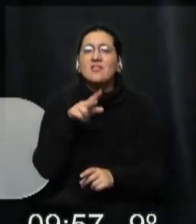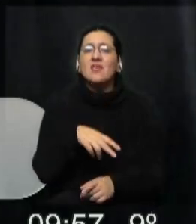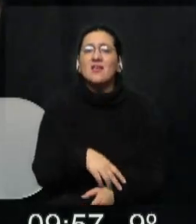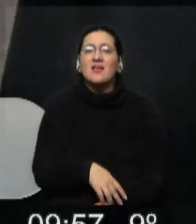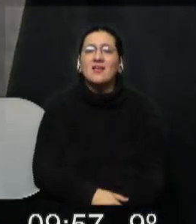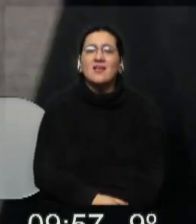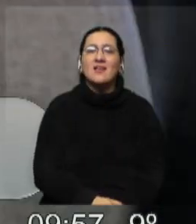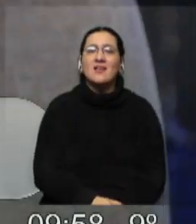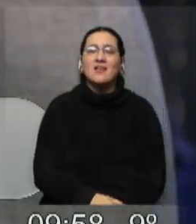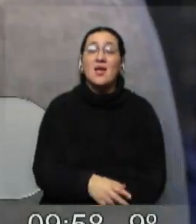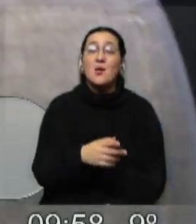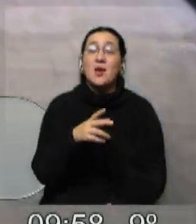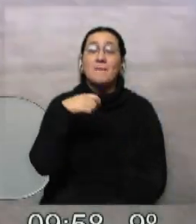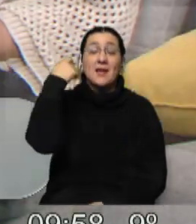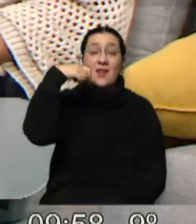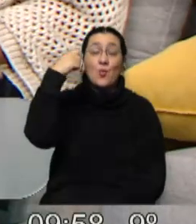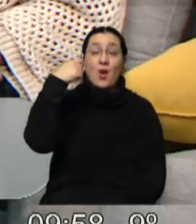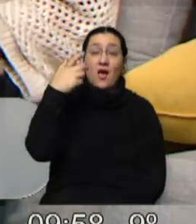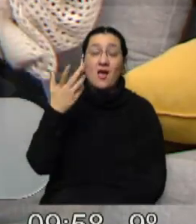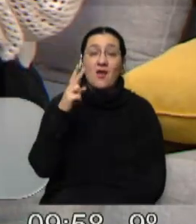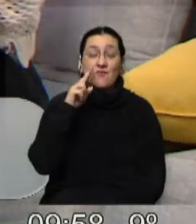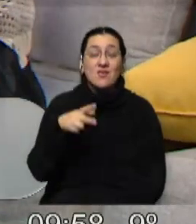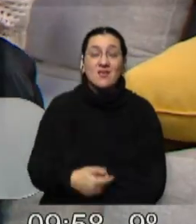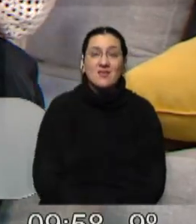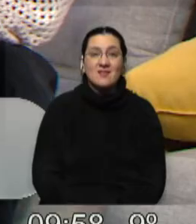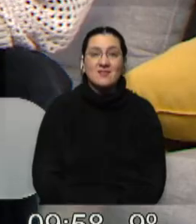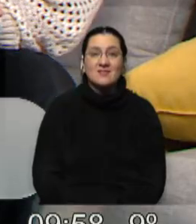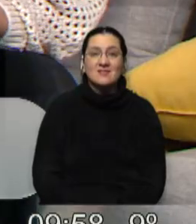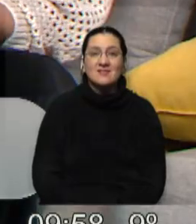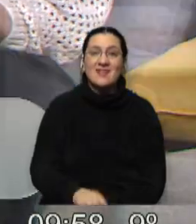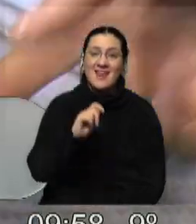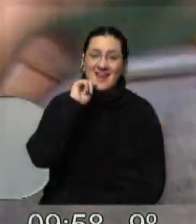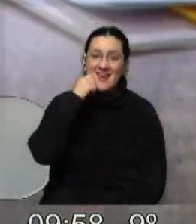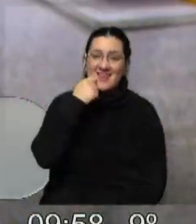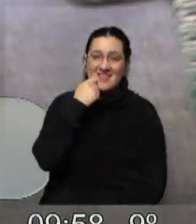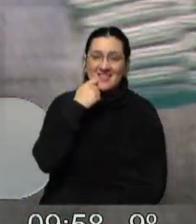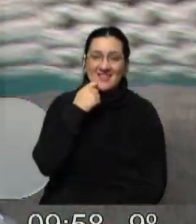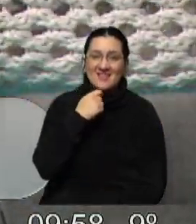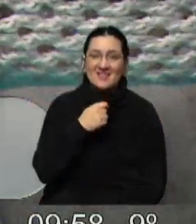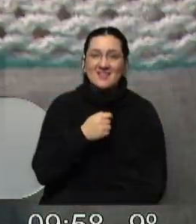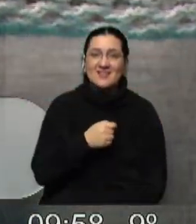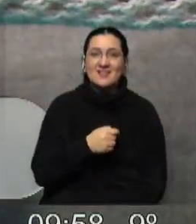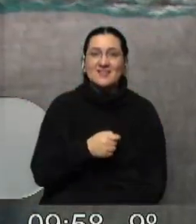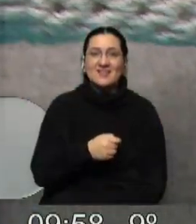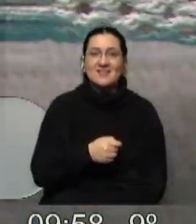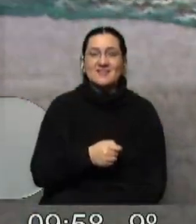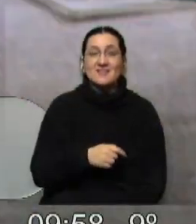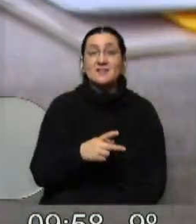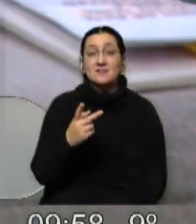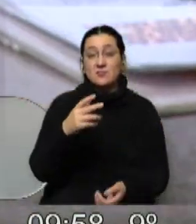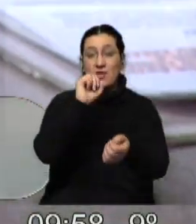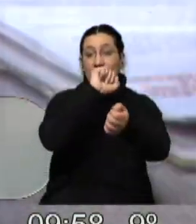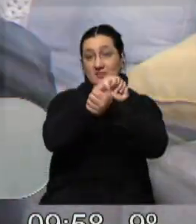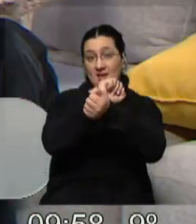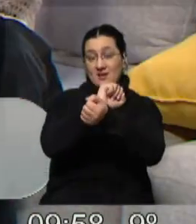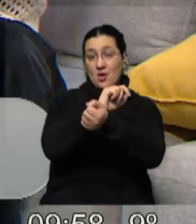las otras. En una película. No sabe Dios y perdona. ¡Ay, qué linda! Entonces te podés atar, ¿no? Las dos muñecas o